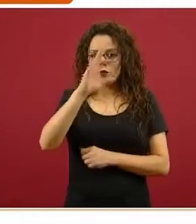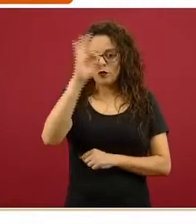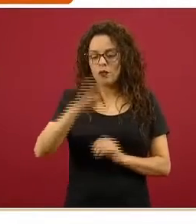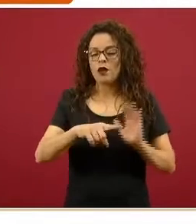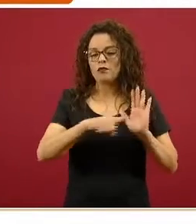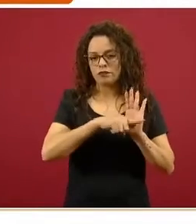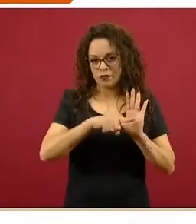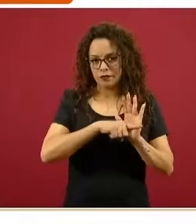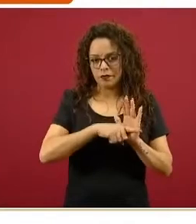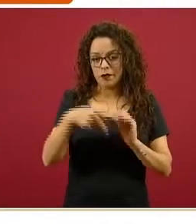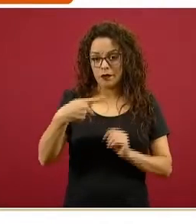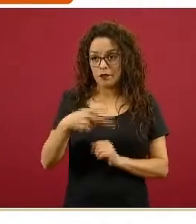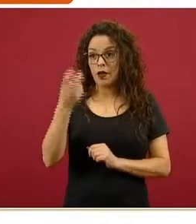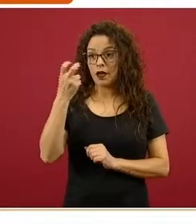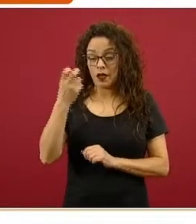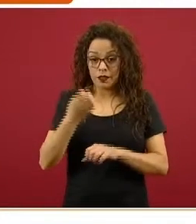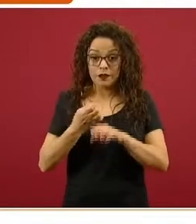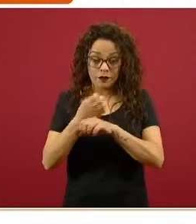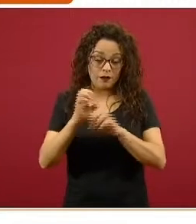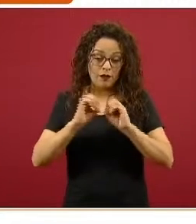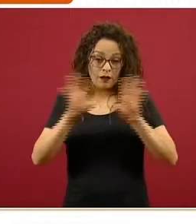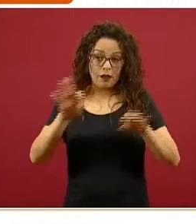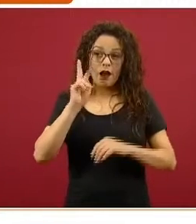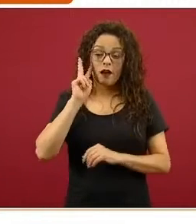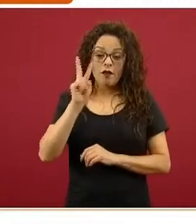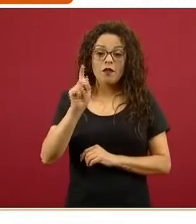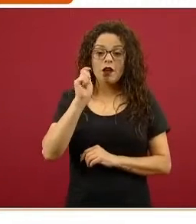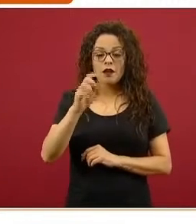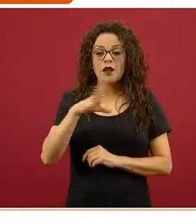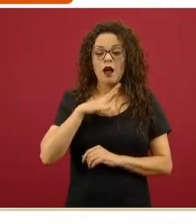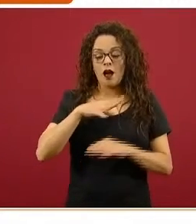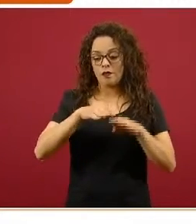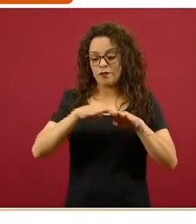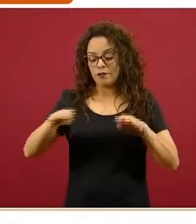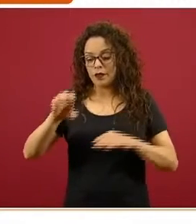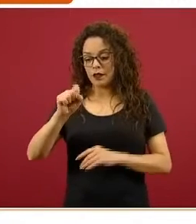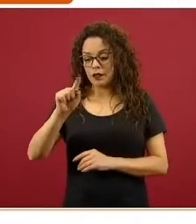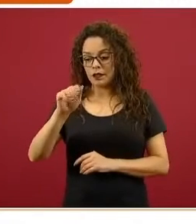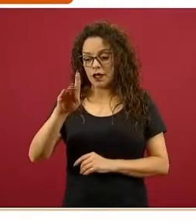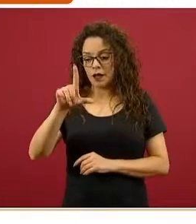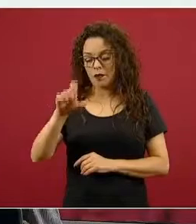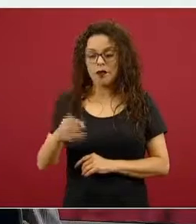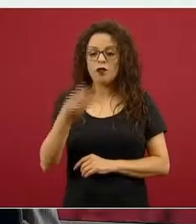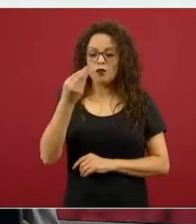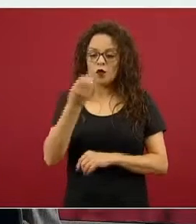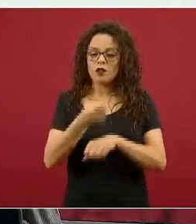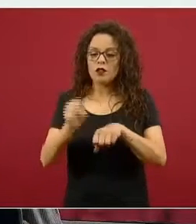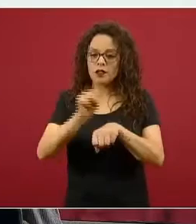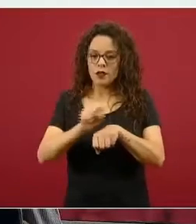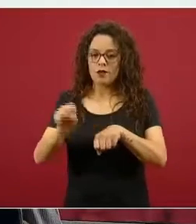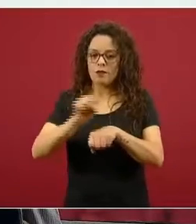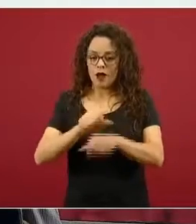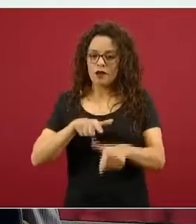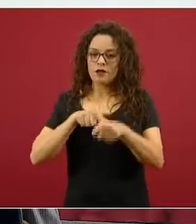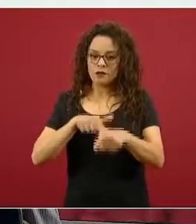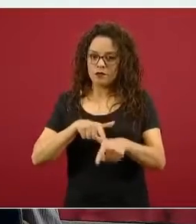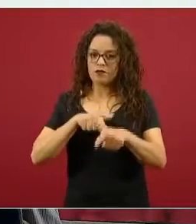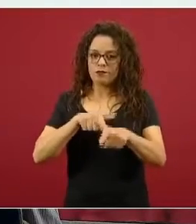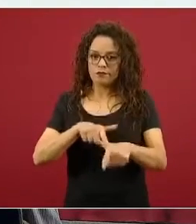pero claramente son de estos estados en los que tenemos prácticamente una estabilidad de ya muchas semanas. La siguiente, por